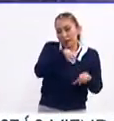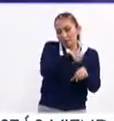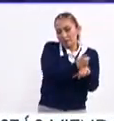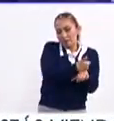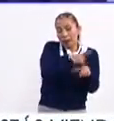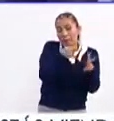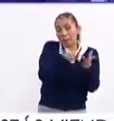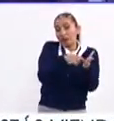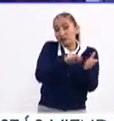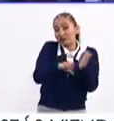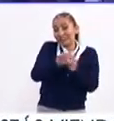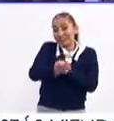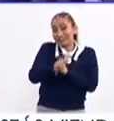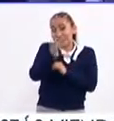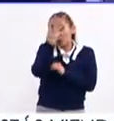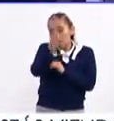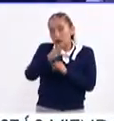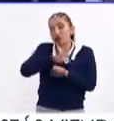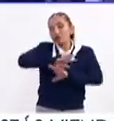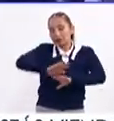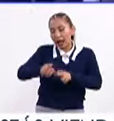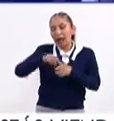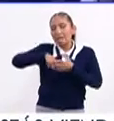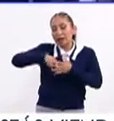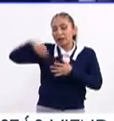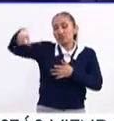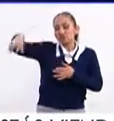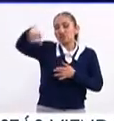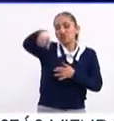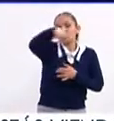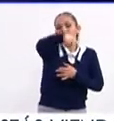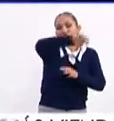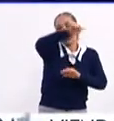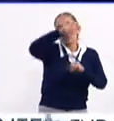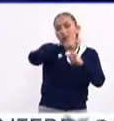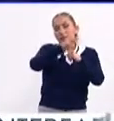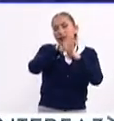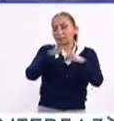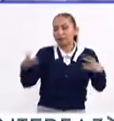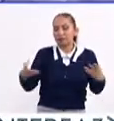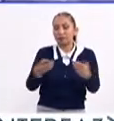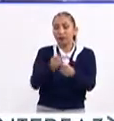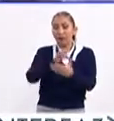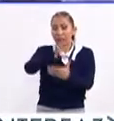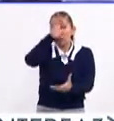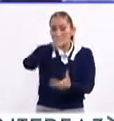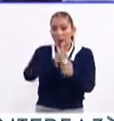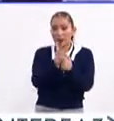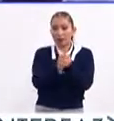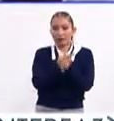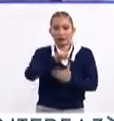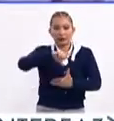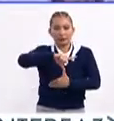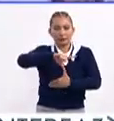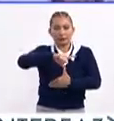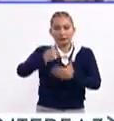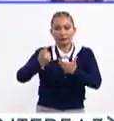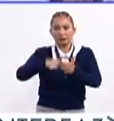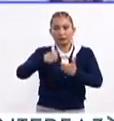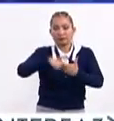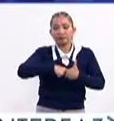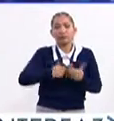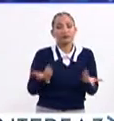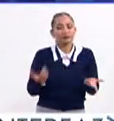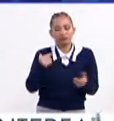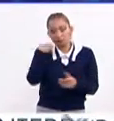a partir de 1974 comenzó su expansión geográfica hasta integrar a gran parte de los países latinoamericanos.